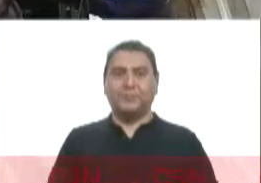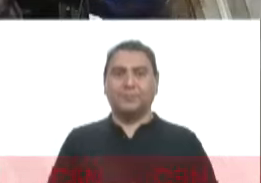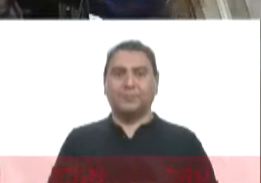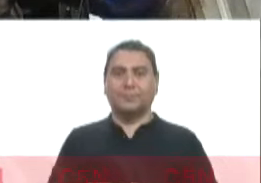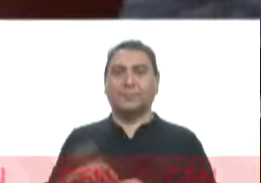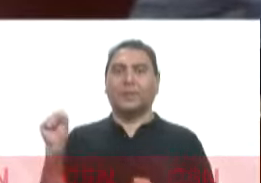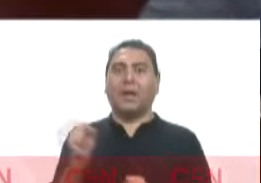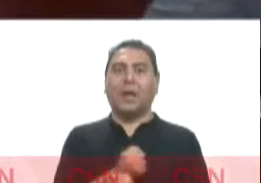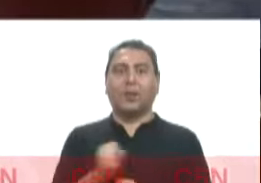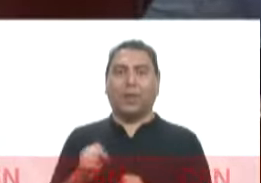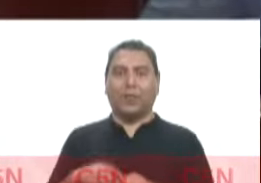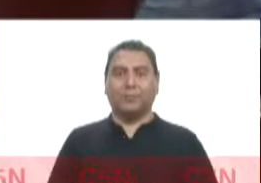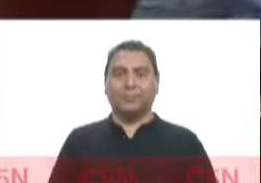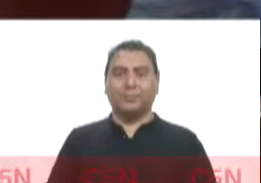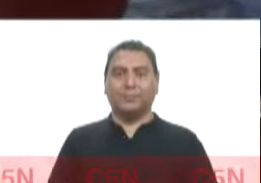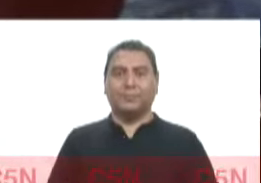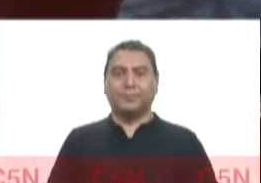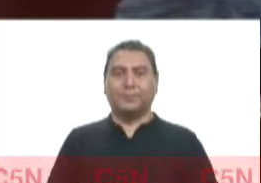Aprobado. Aprobado.